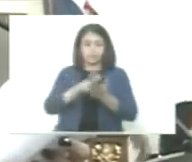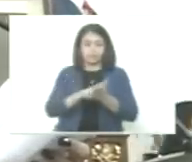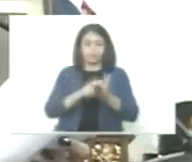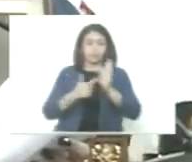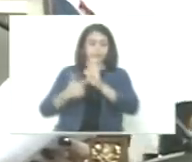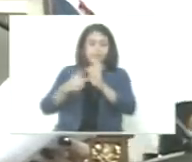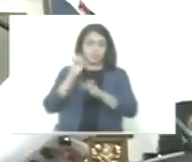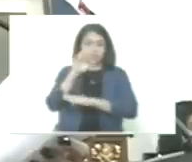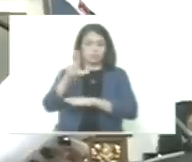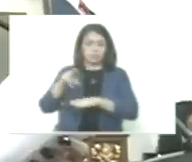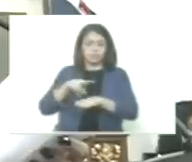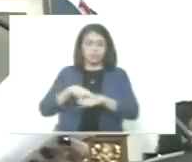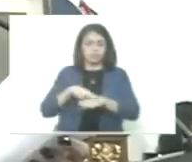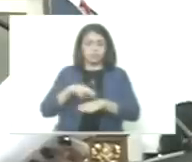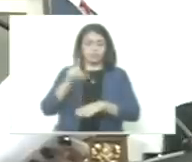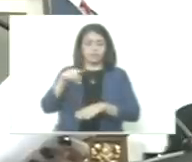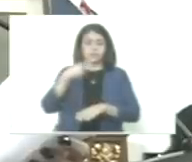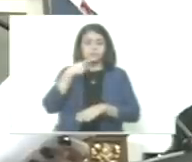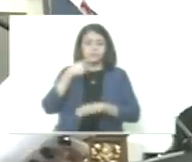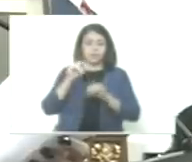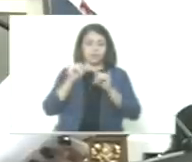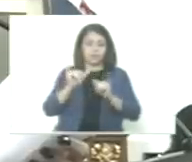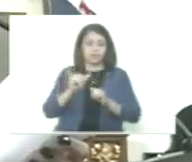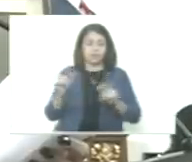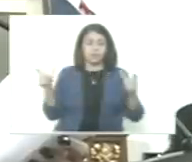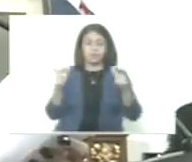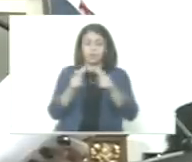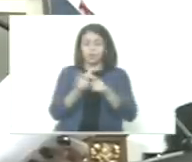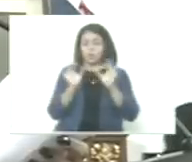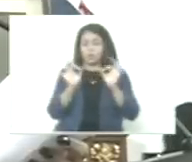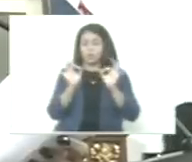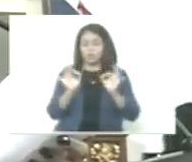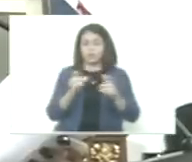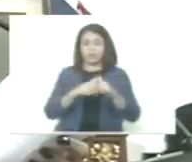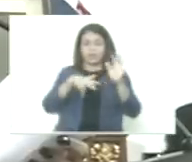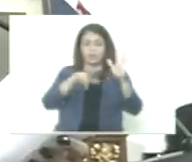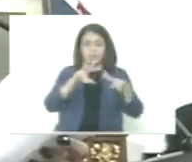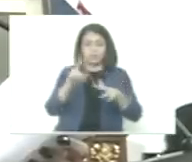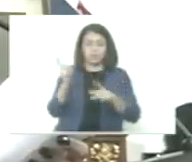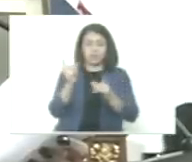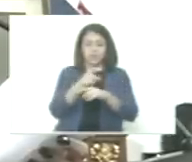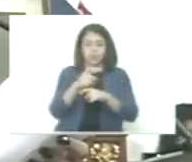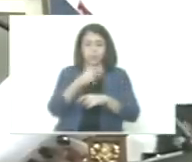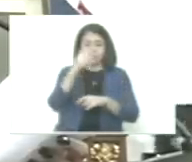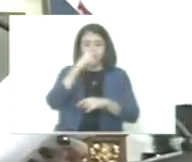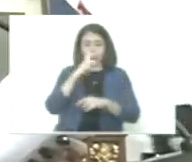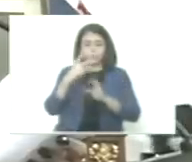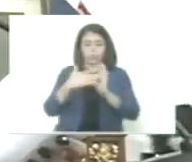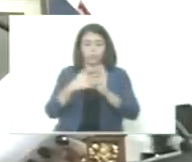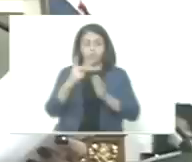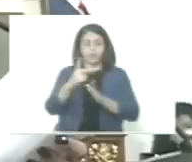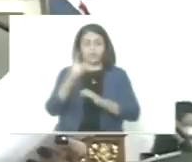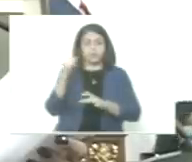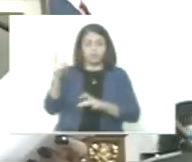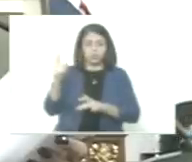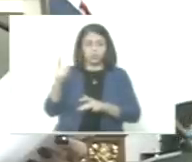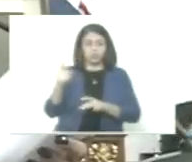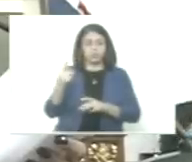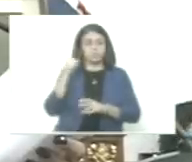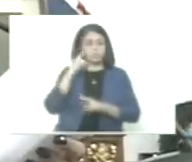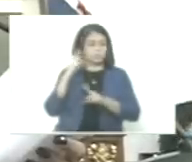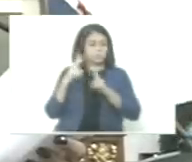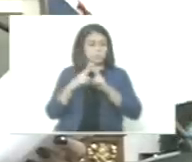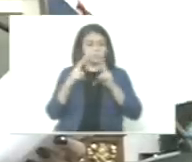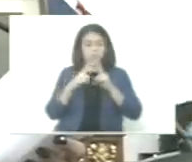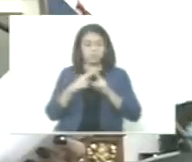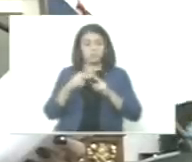la Asamblea Nacional en sesión del 17 de agosto de 2021. En